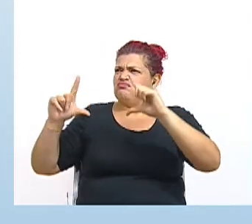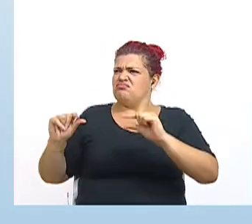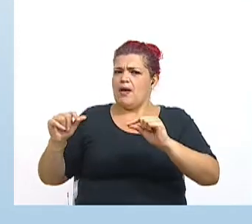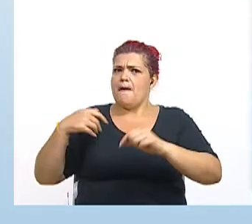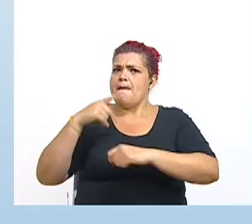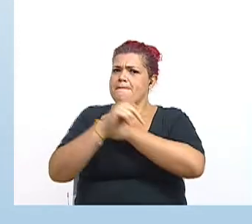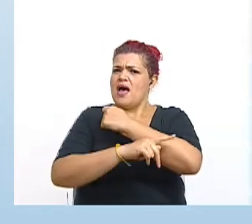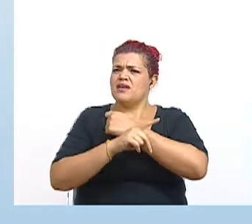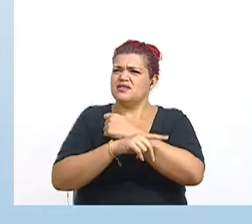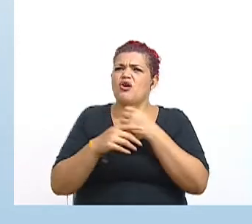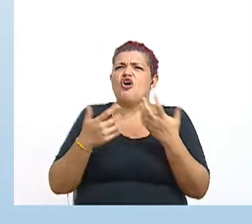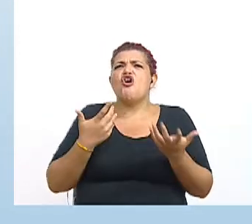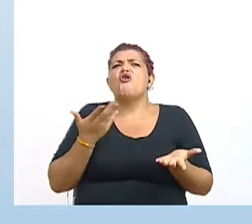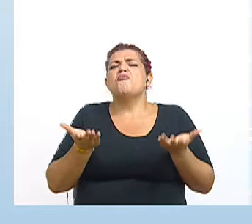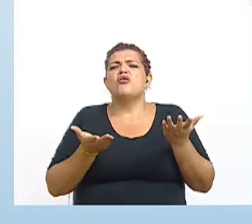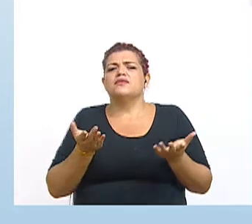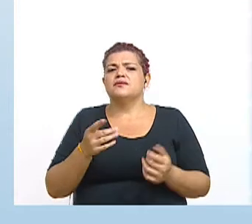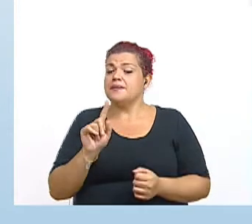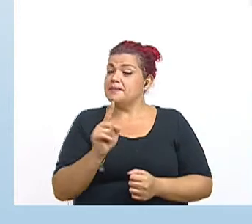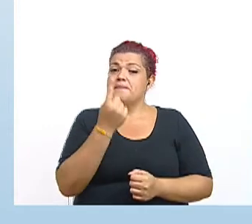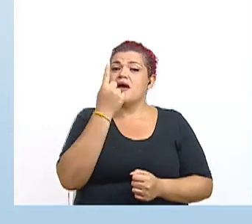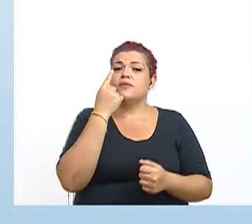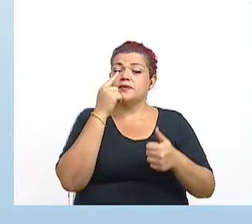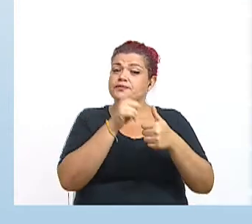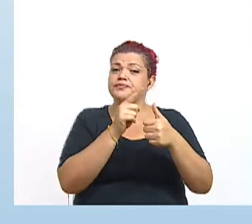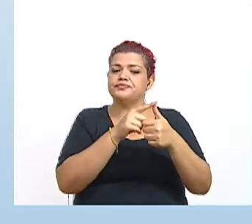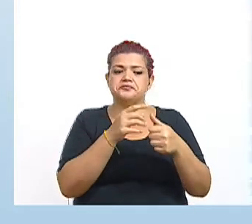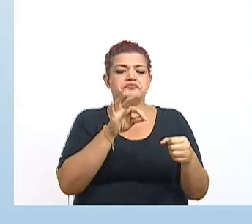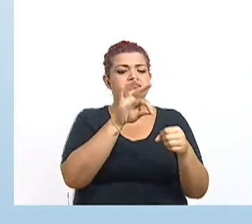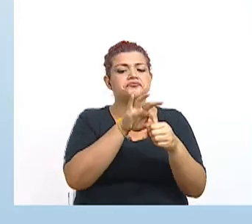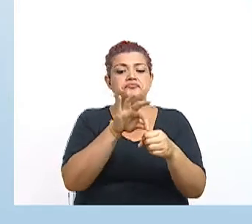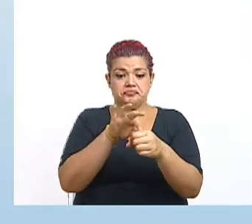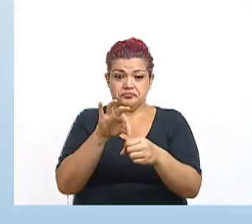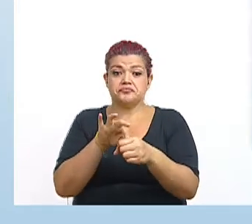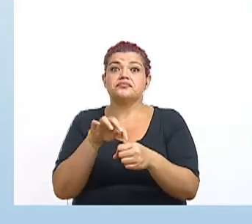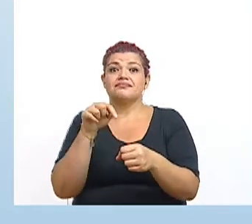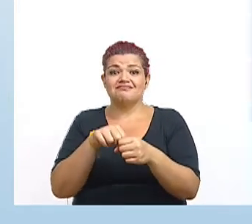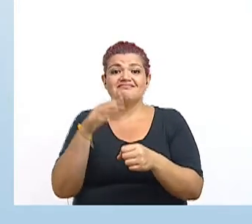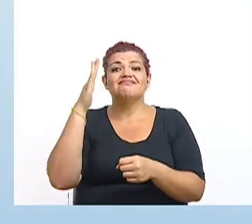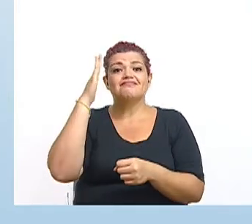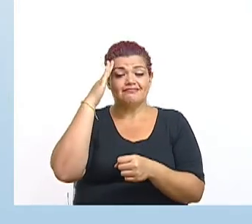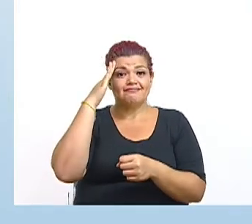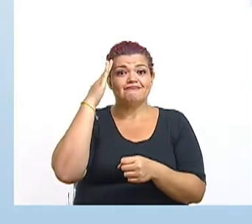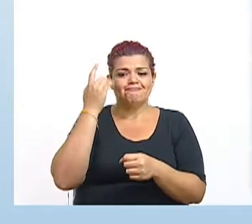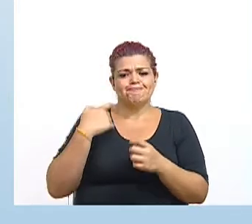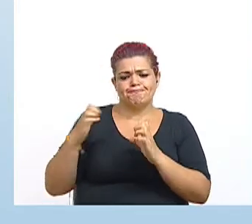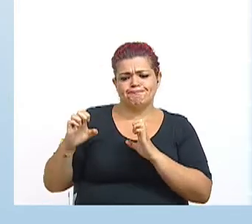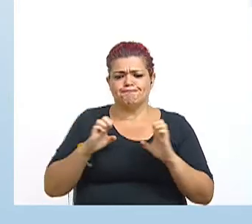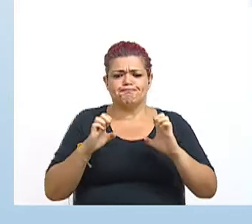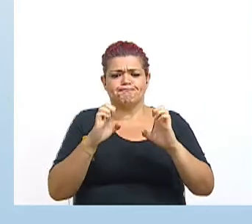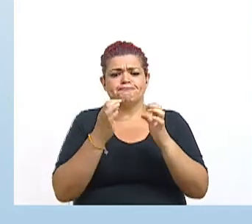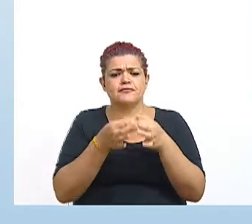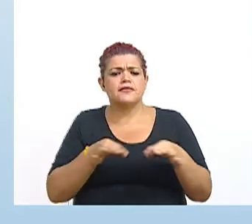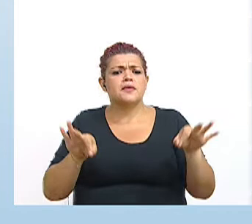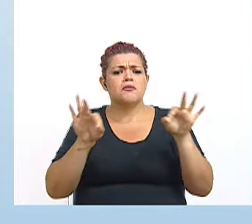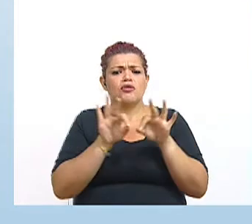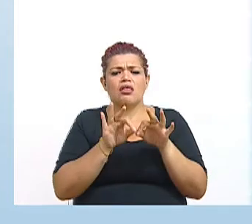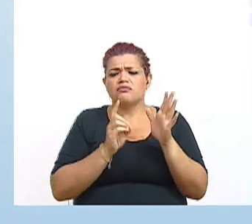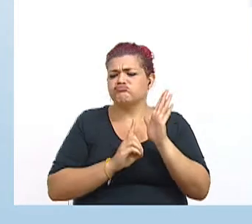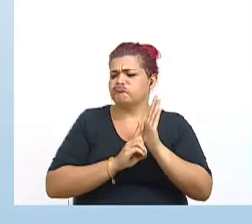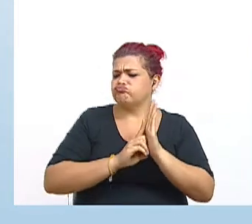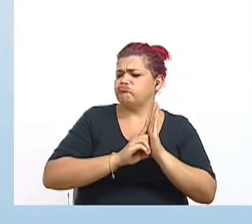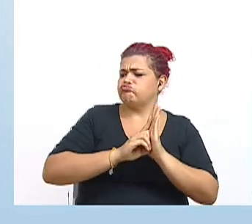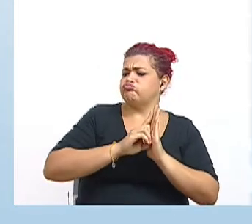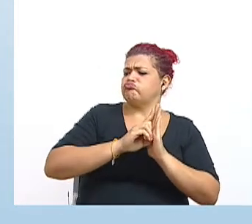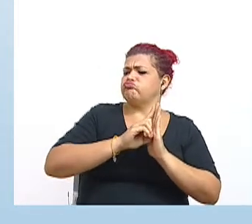primer lugar tenemos los cultivos. Sabemos que esta es una de las estrategias más importantes desarrolladas por nuestro